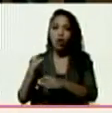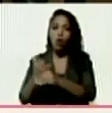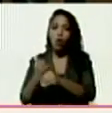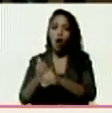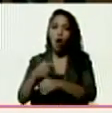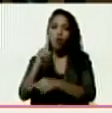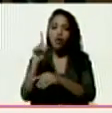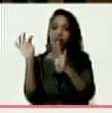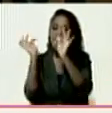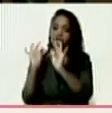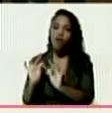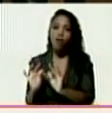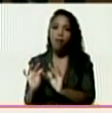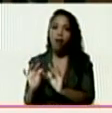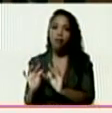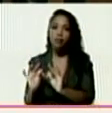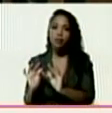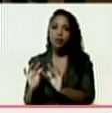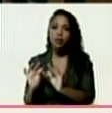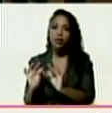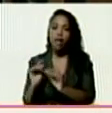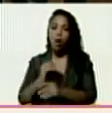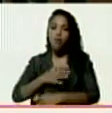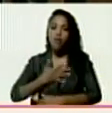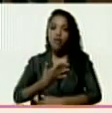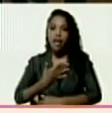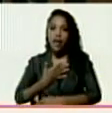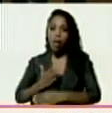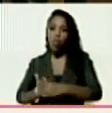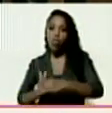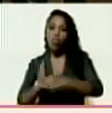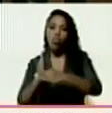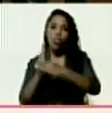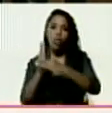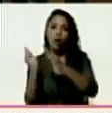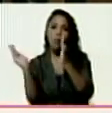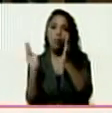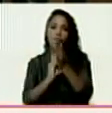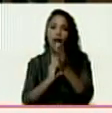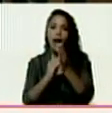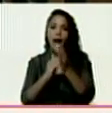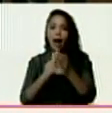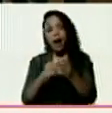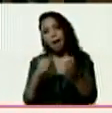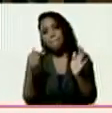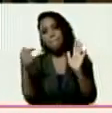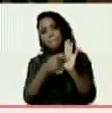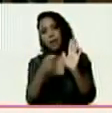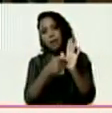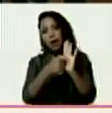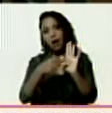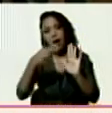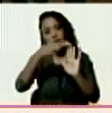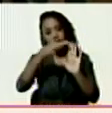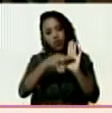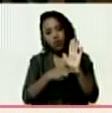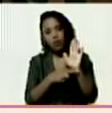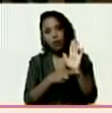única manera que lo impidiera es la que establece el mecanismo constitucional, que no existiera el quórum